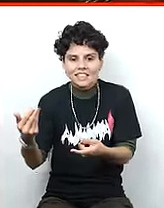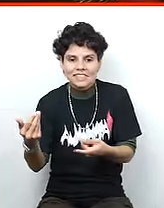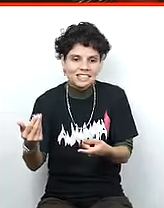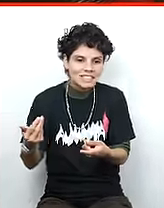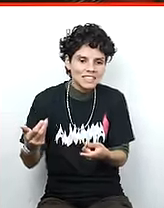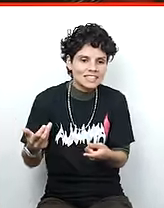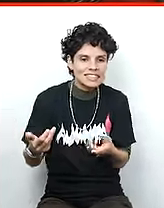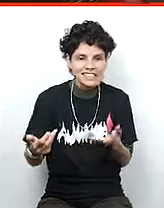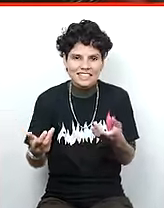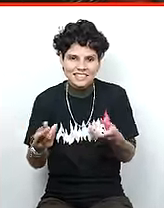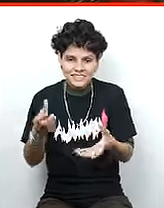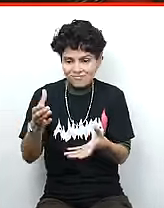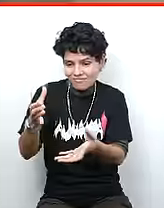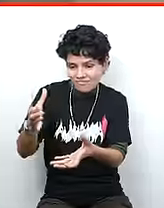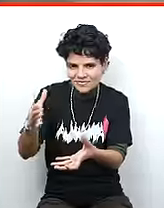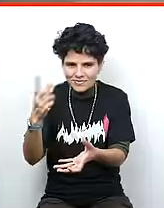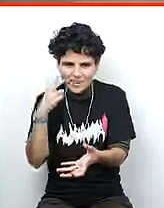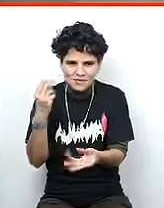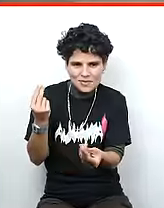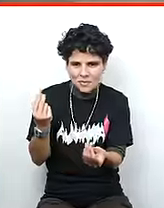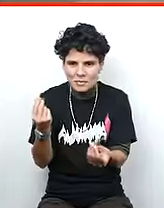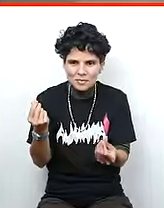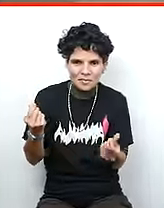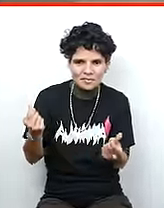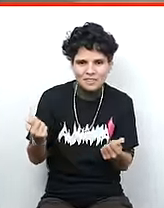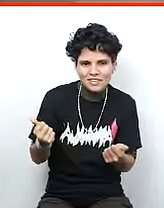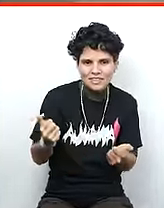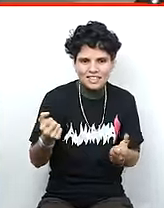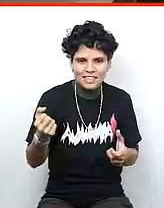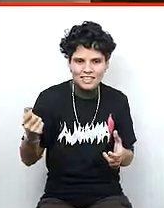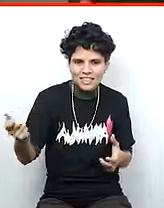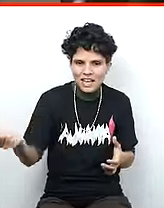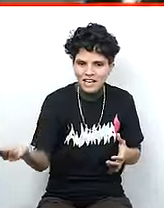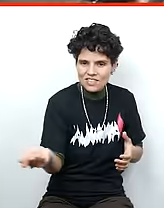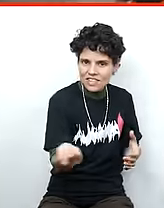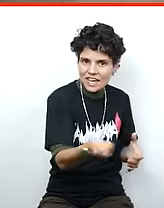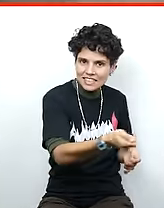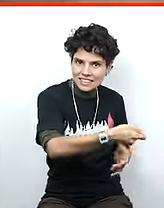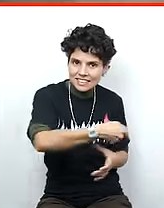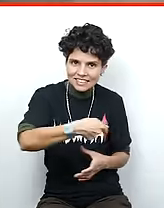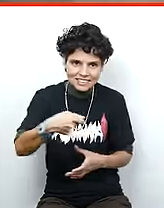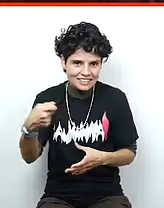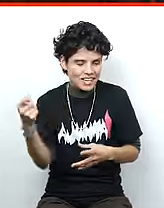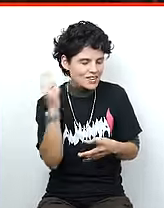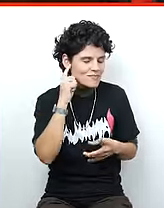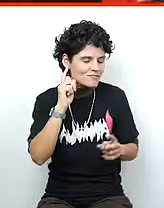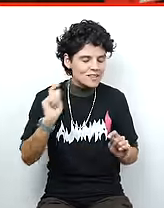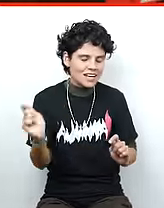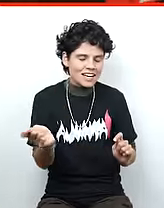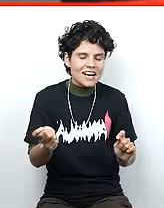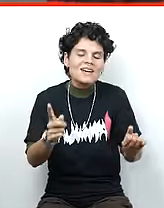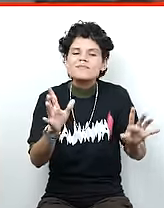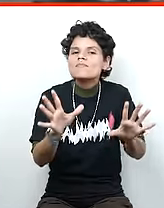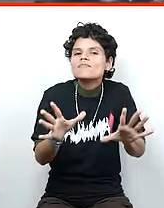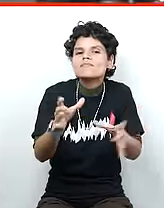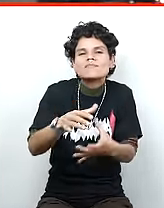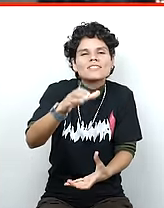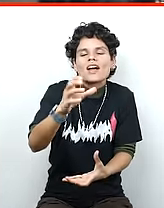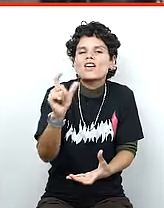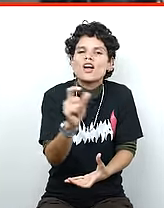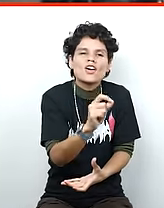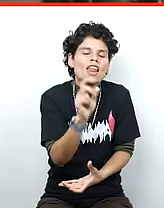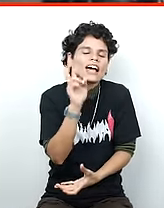con la rodilla. Apagáis solo el líquido y después, pum, pum, te venís con la rodilla. Por la reja, maravilloso Coca-Cola sin